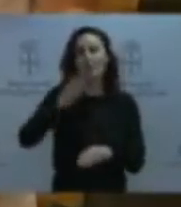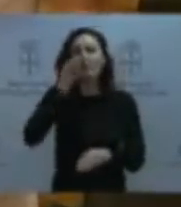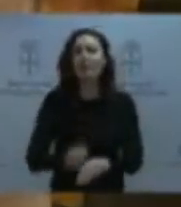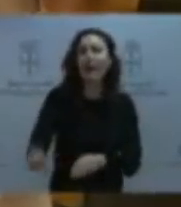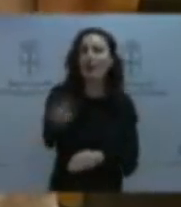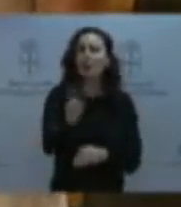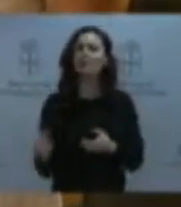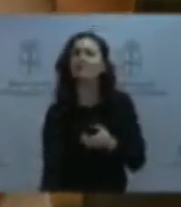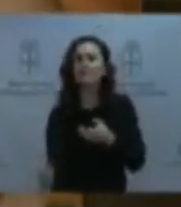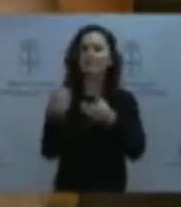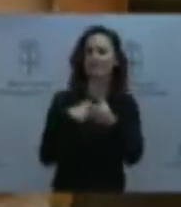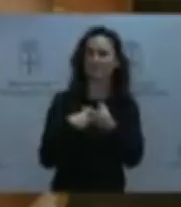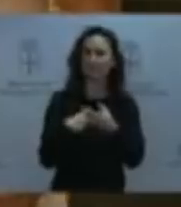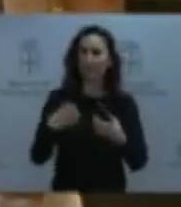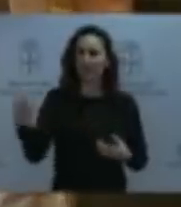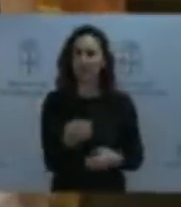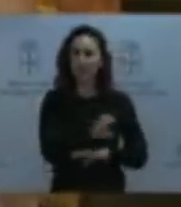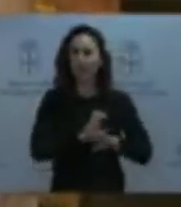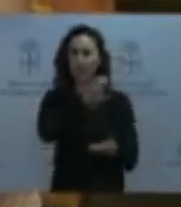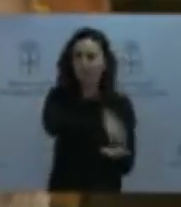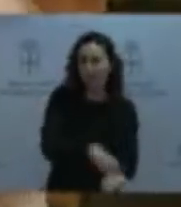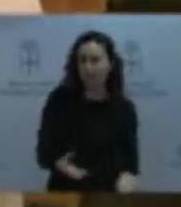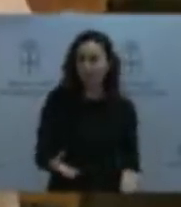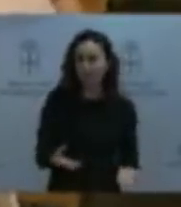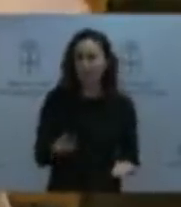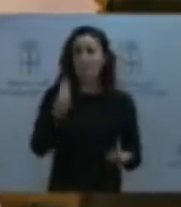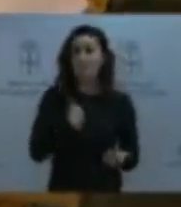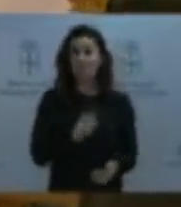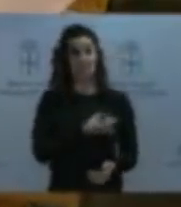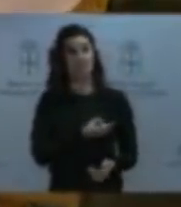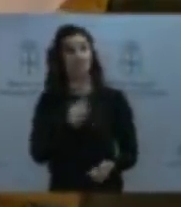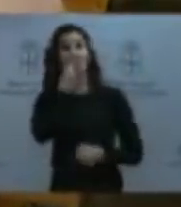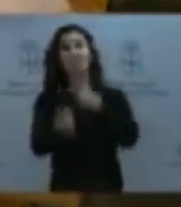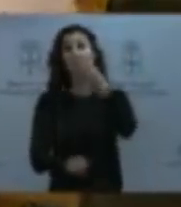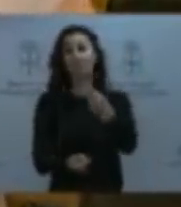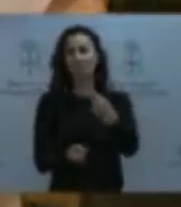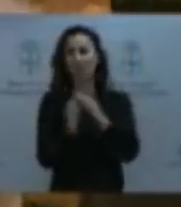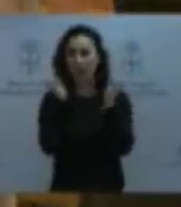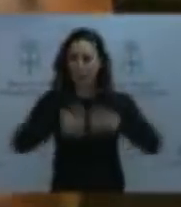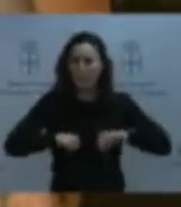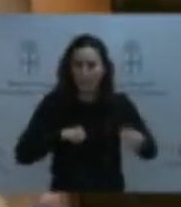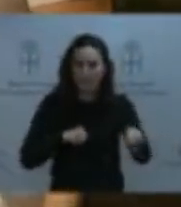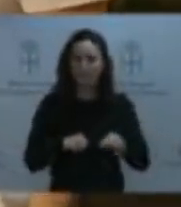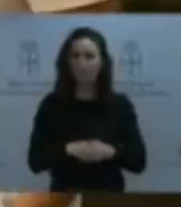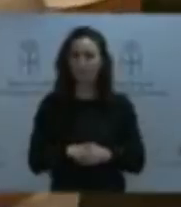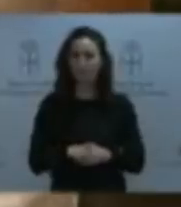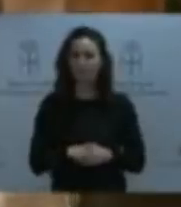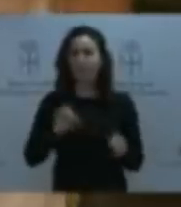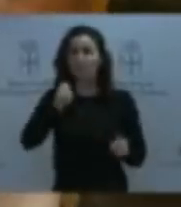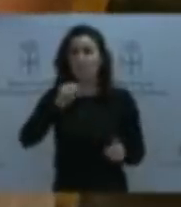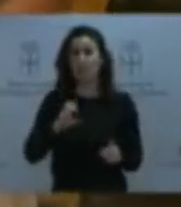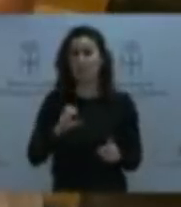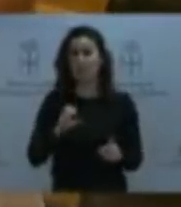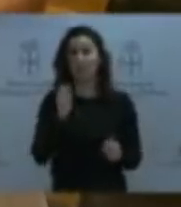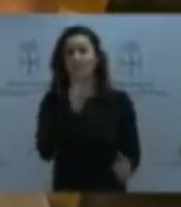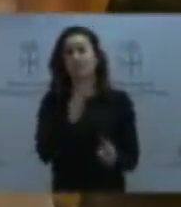consellería, decía esto a los sindicatos, y este ya era el acuerdo que había, que los destinos del SAC deben salir más adelante. Pero ya